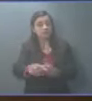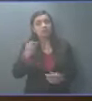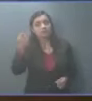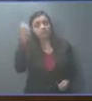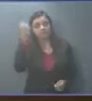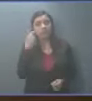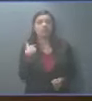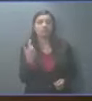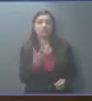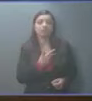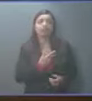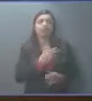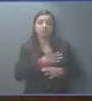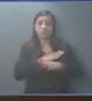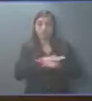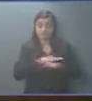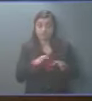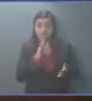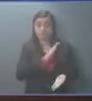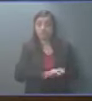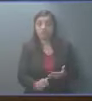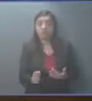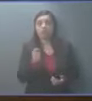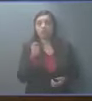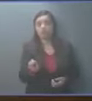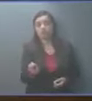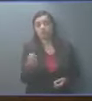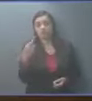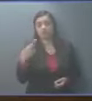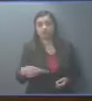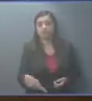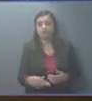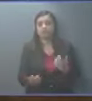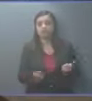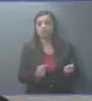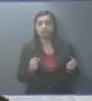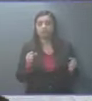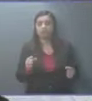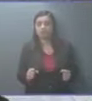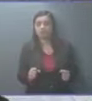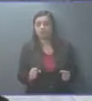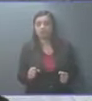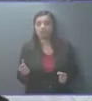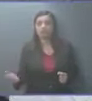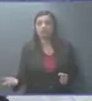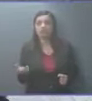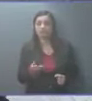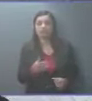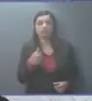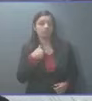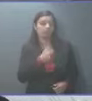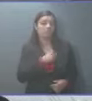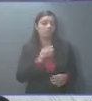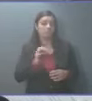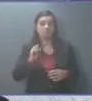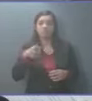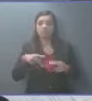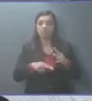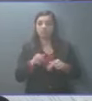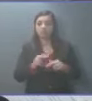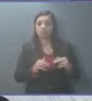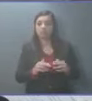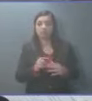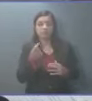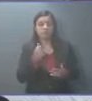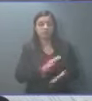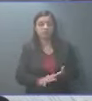que finalmente tenemos un costo real, según las declaraciones del ministro de Obras Públicas, del